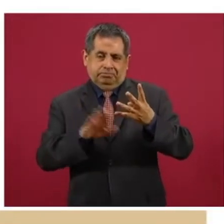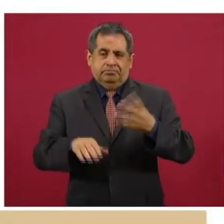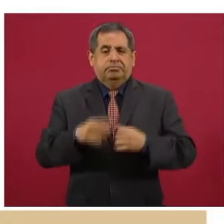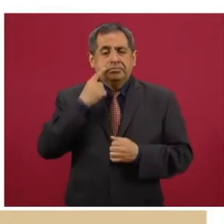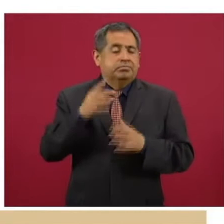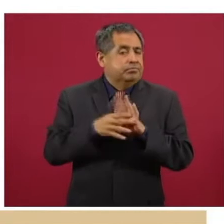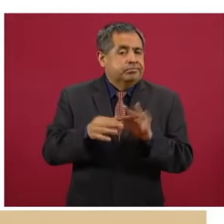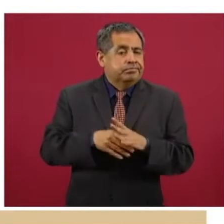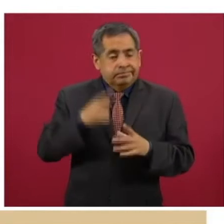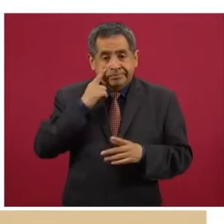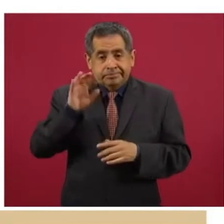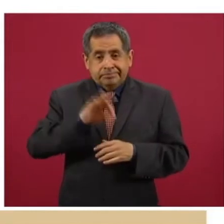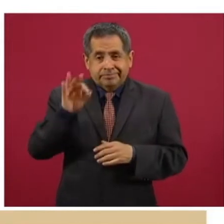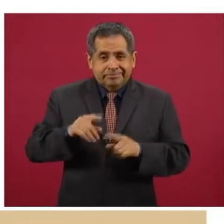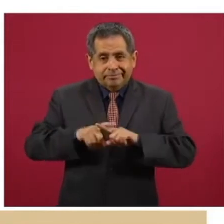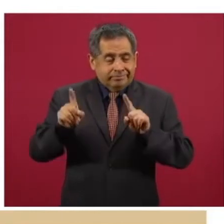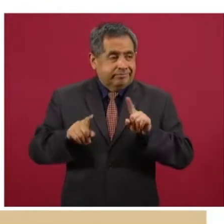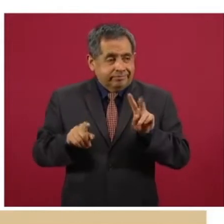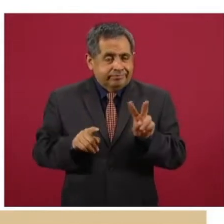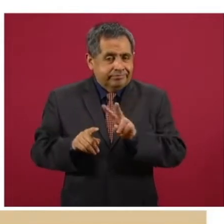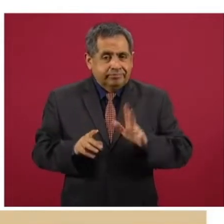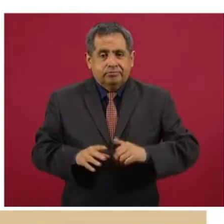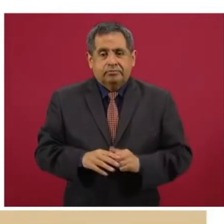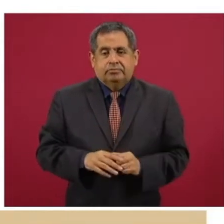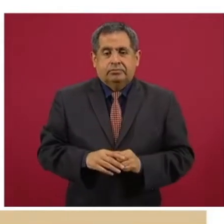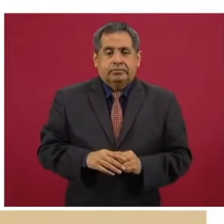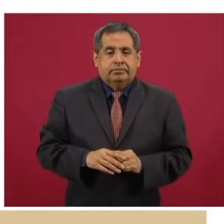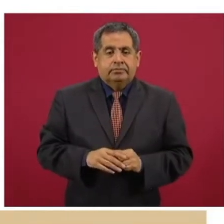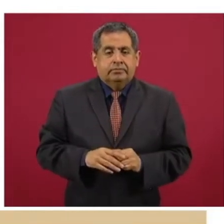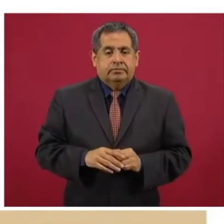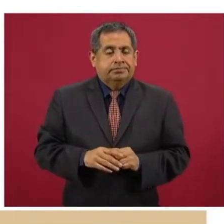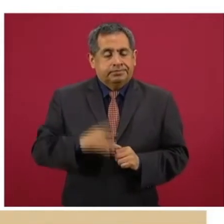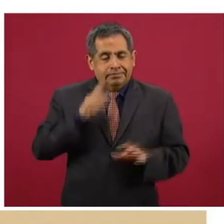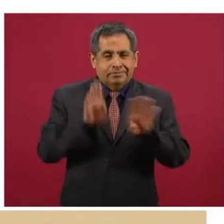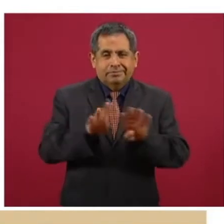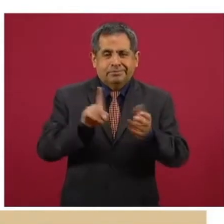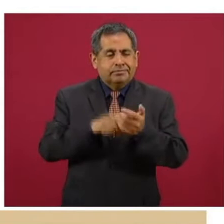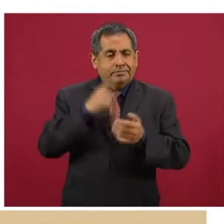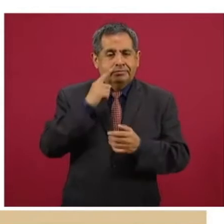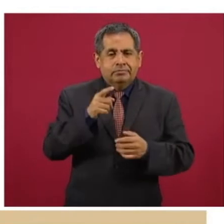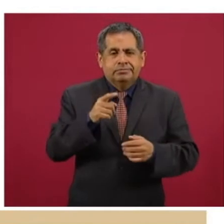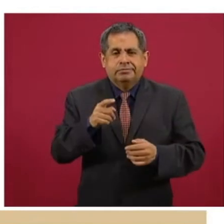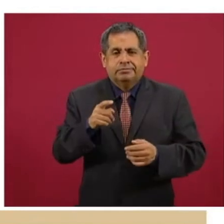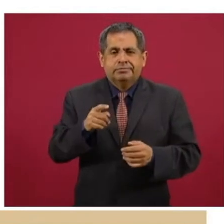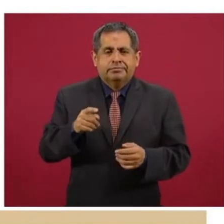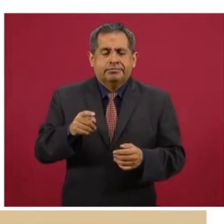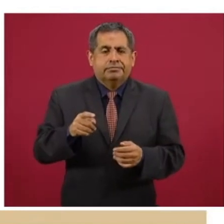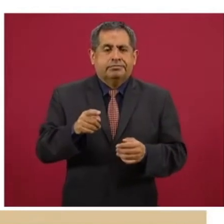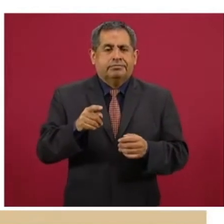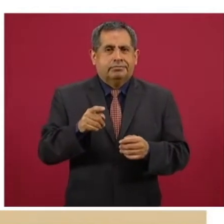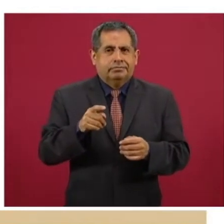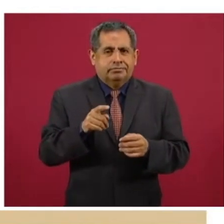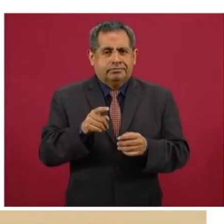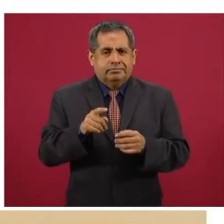la escala, es decir, la cantidad de los números en el eje de la